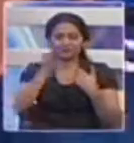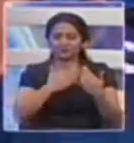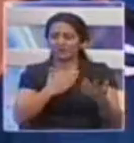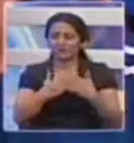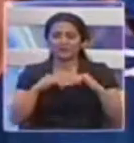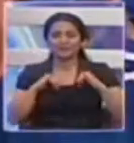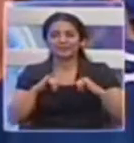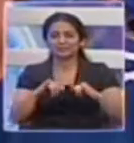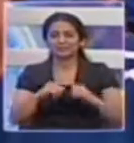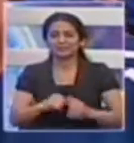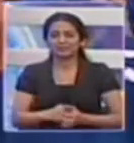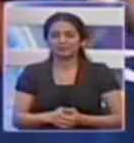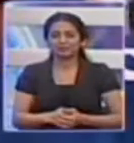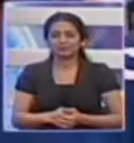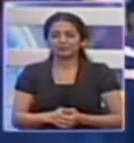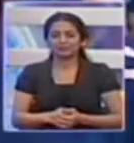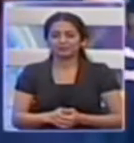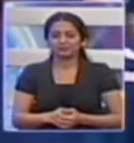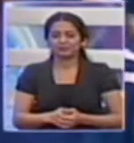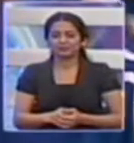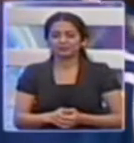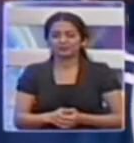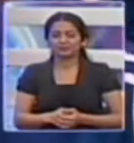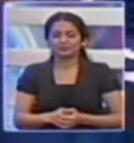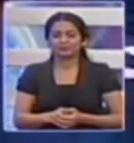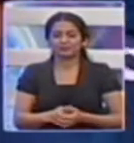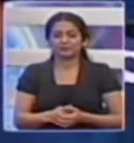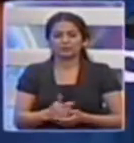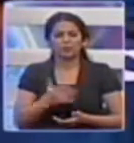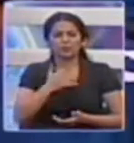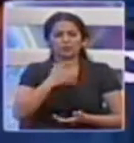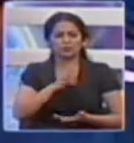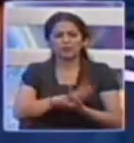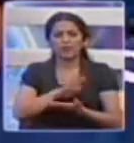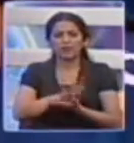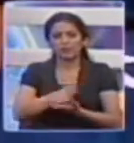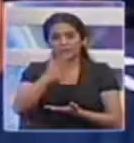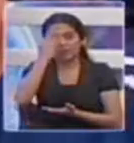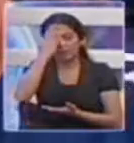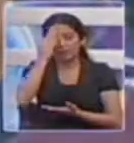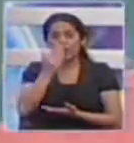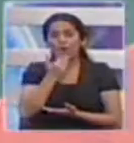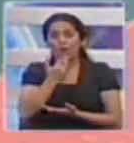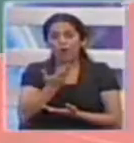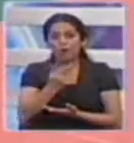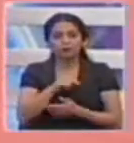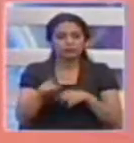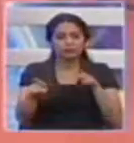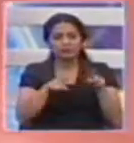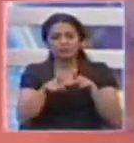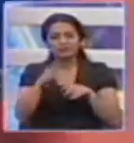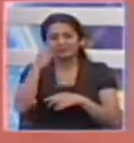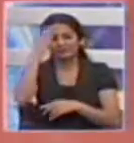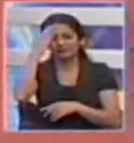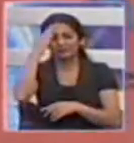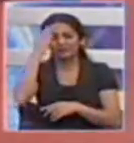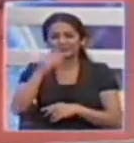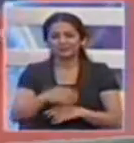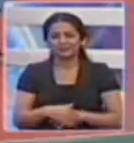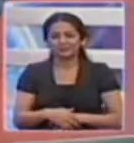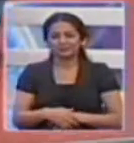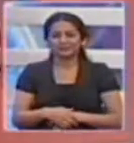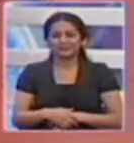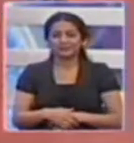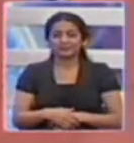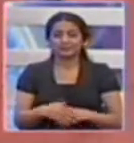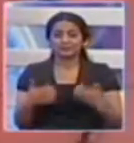levantar. Teníamos la tranquilidad, sabíamos lo que hacíamos, pero logramos ganar esto. Pese a la derrota, los jugadores del conjunto